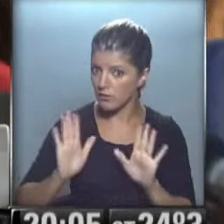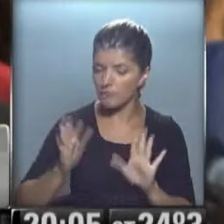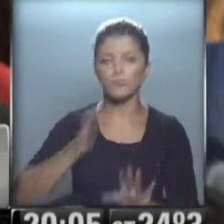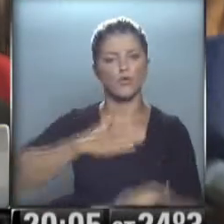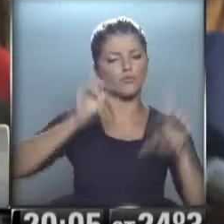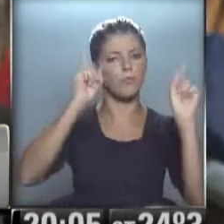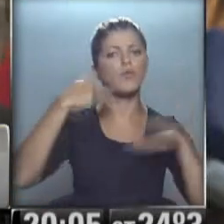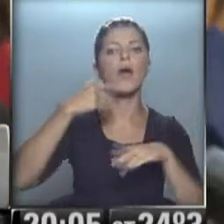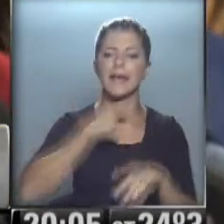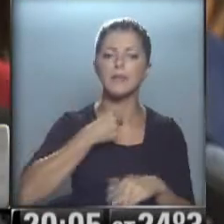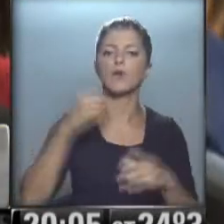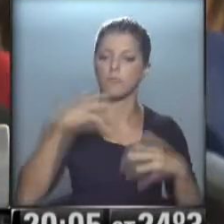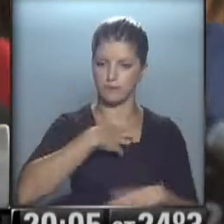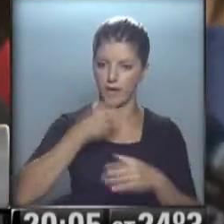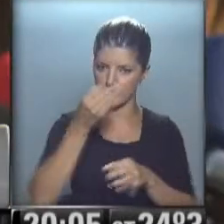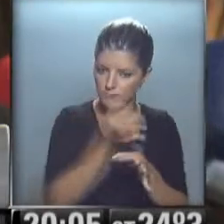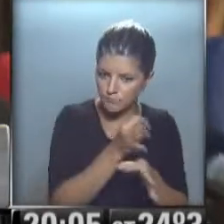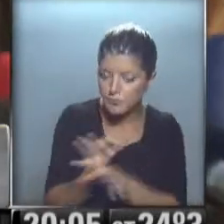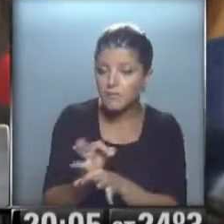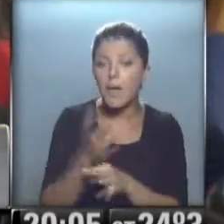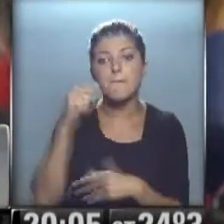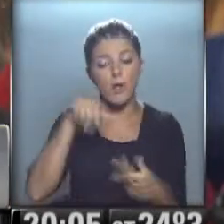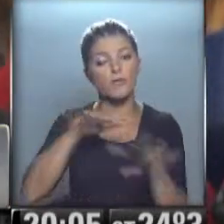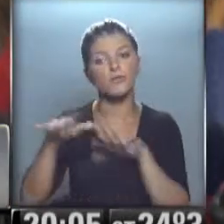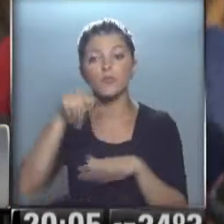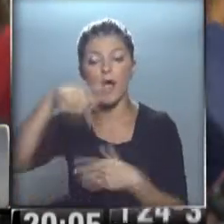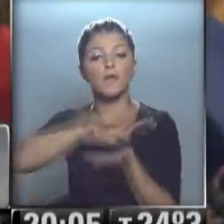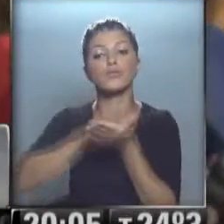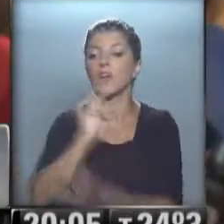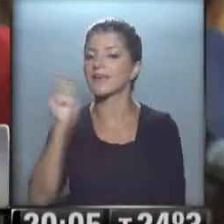ir a clase. Ahora, la llave del cierre del conflicto la tiene el gobierno